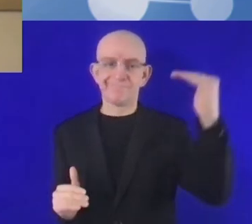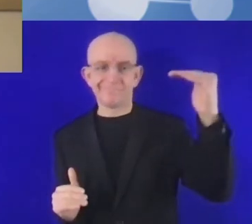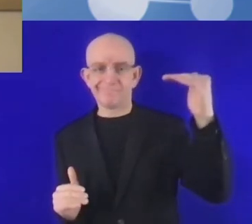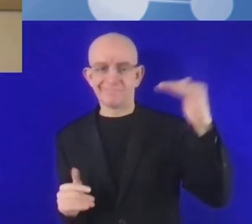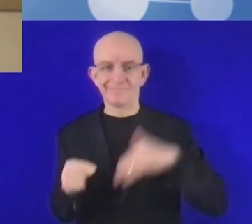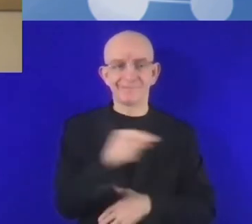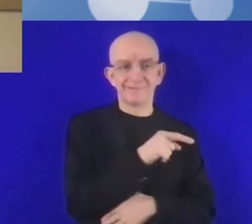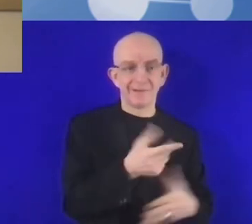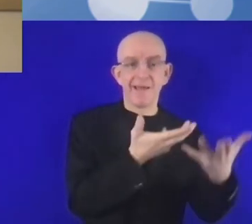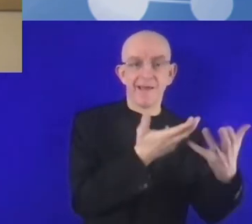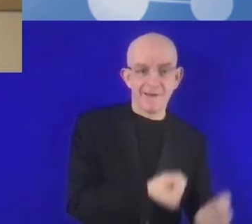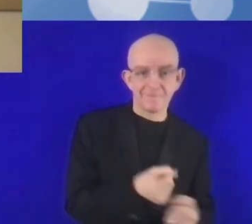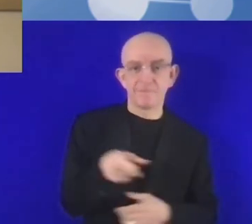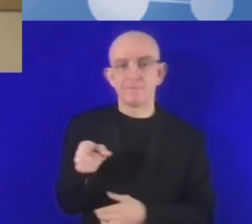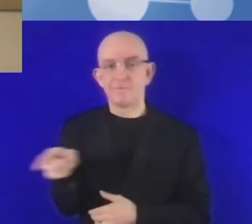escolares y se ve que